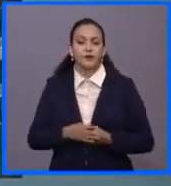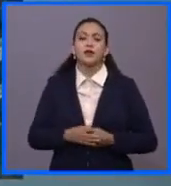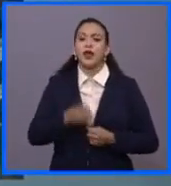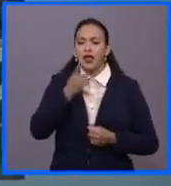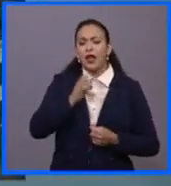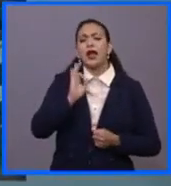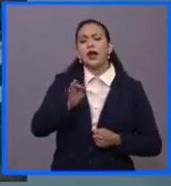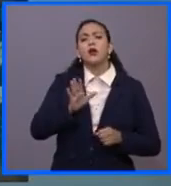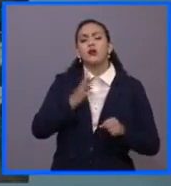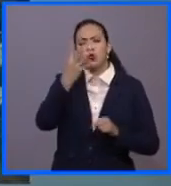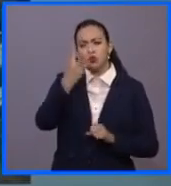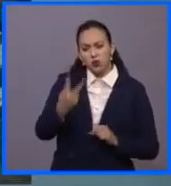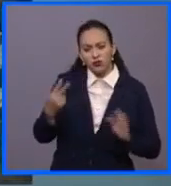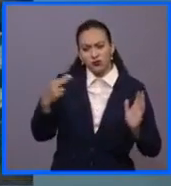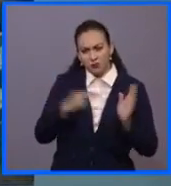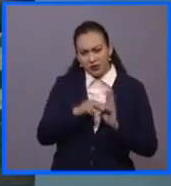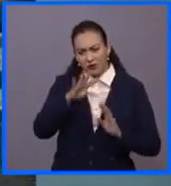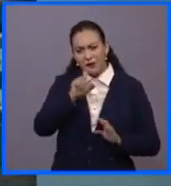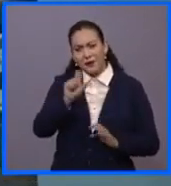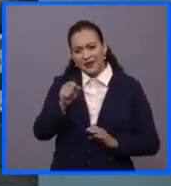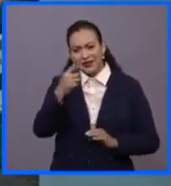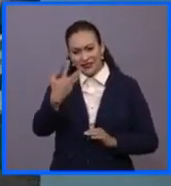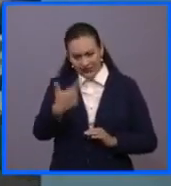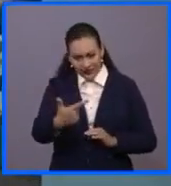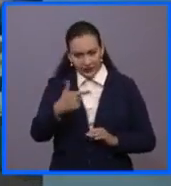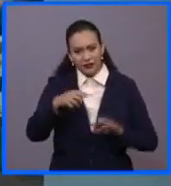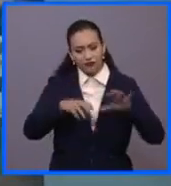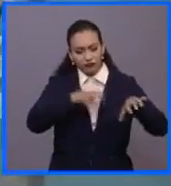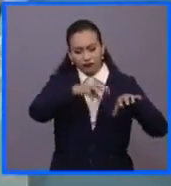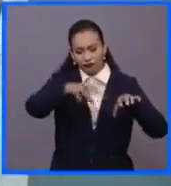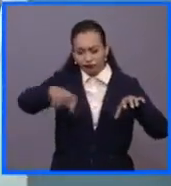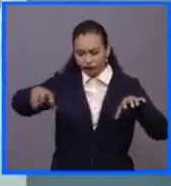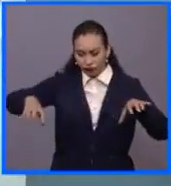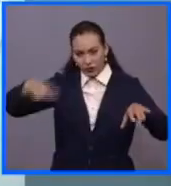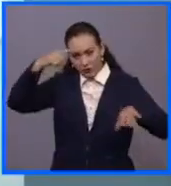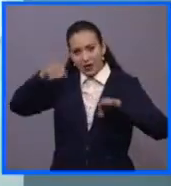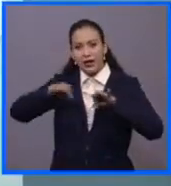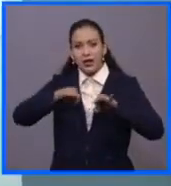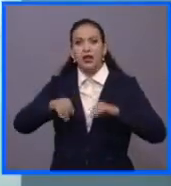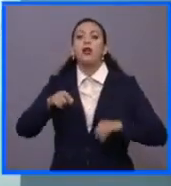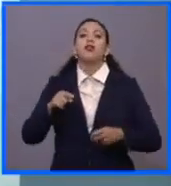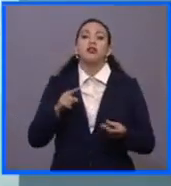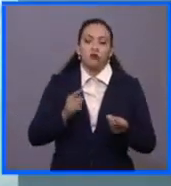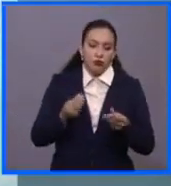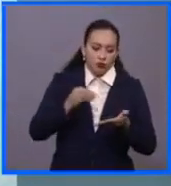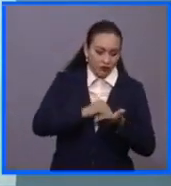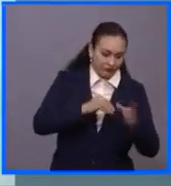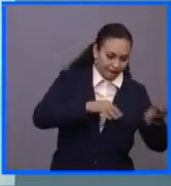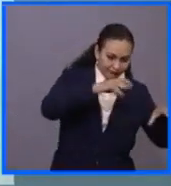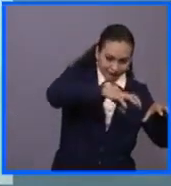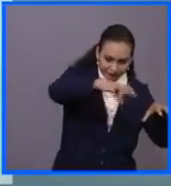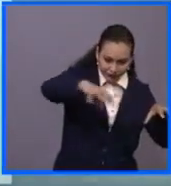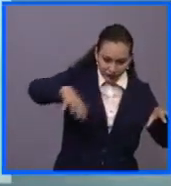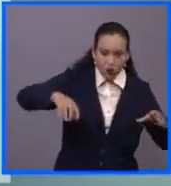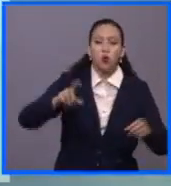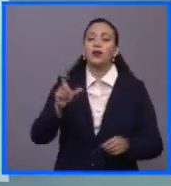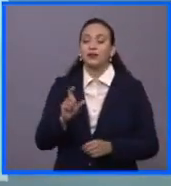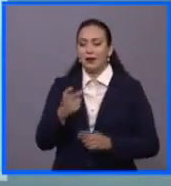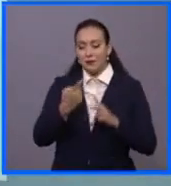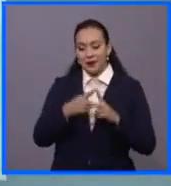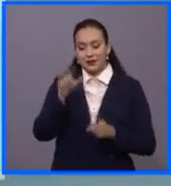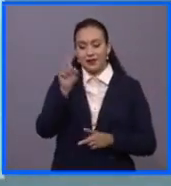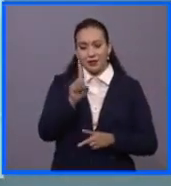las 2.427 casillas que se instalarán en la jornada de presupuesto participativo que se llevará a cabo el